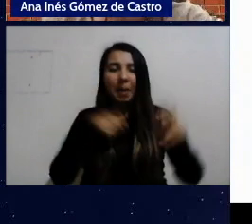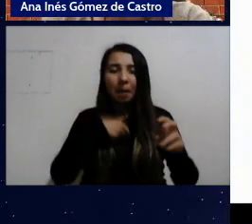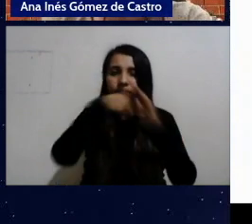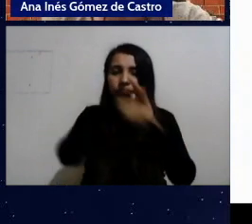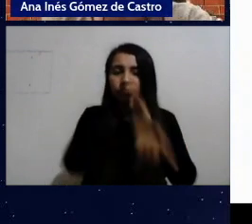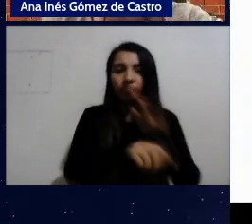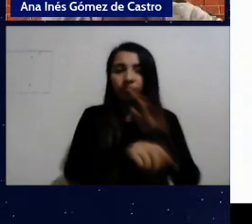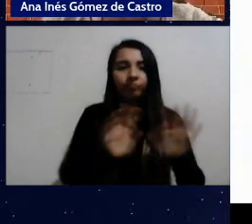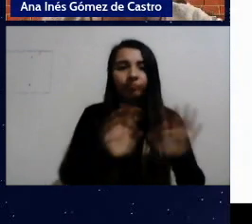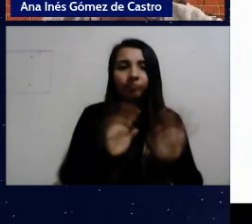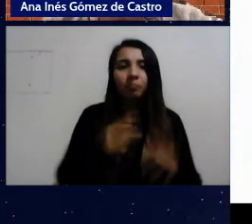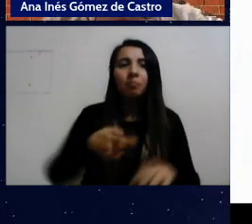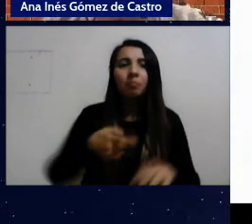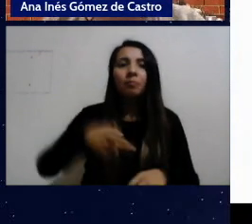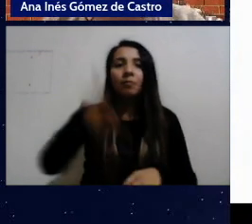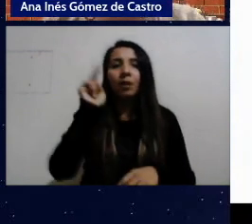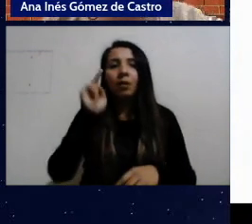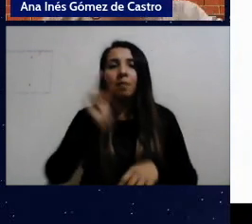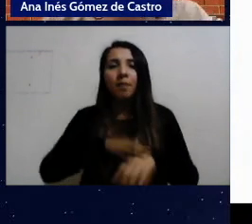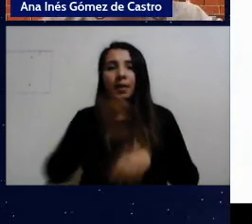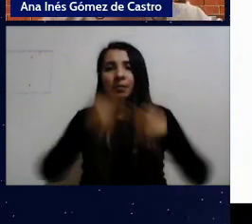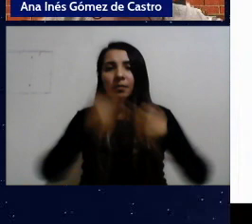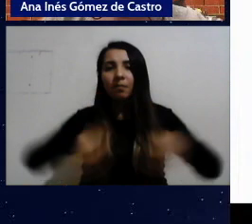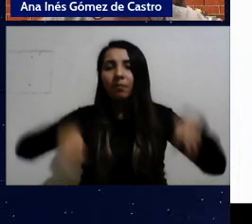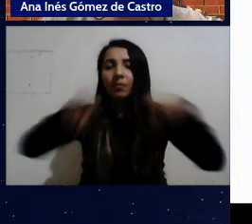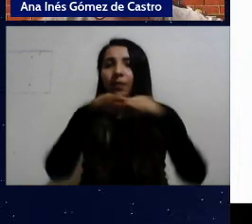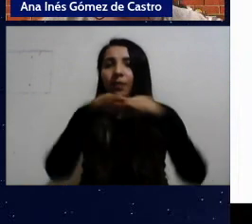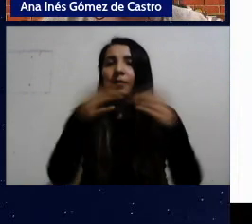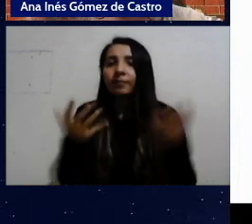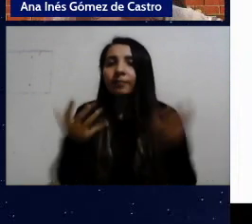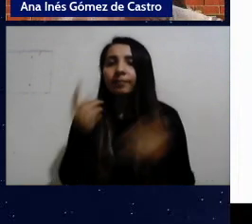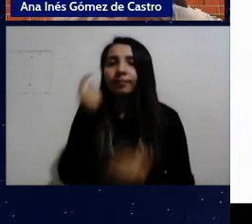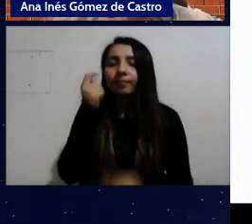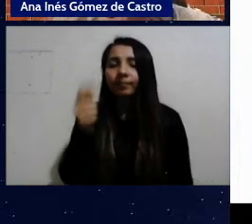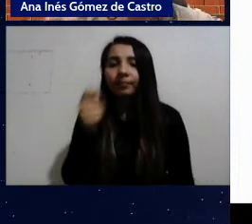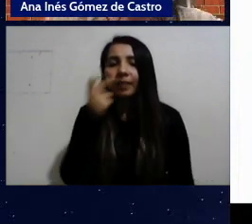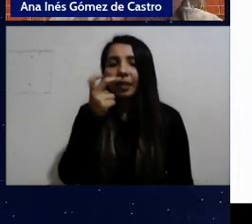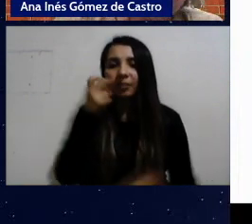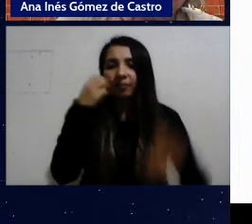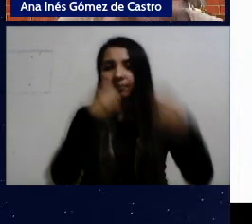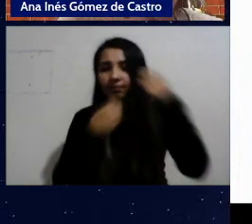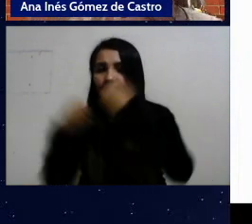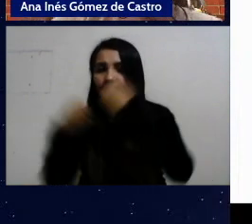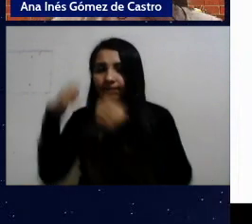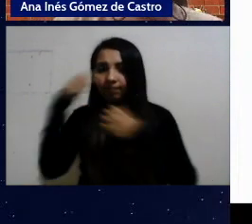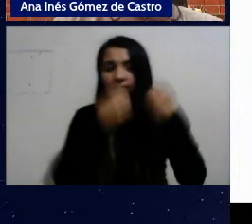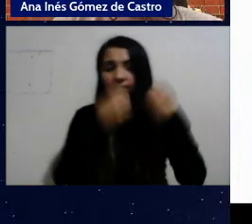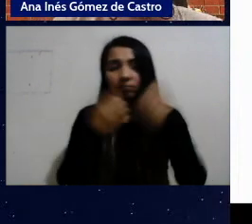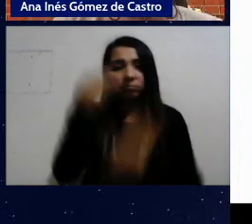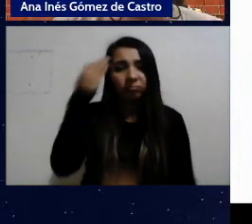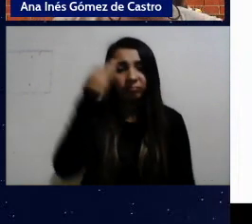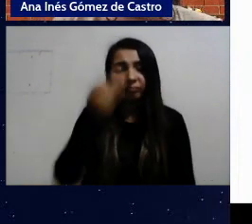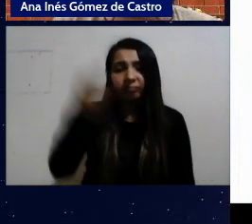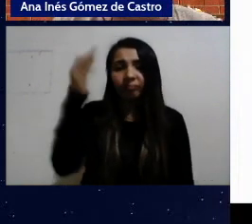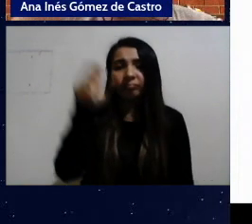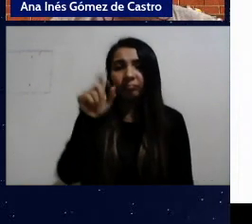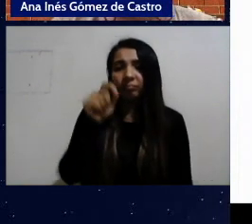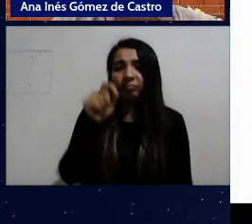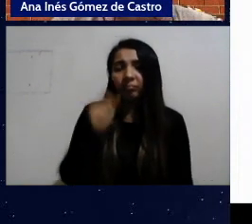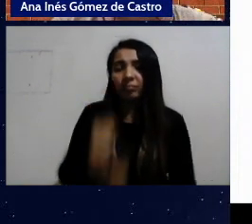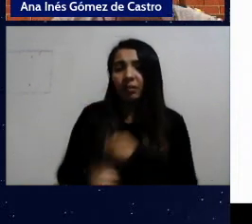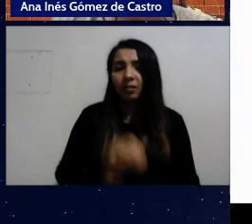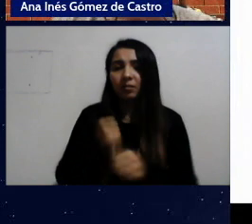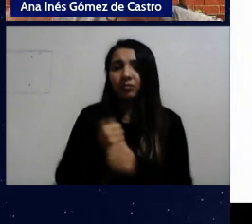no voy a entrar en él, pero básicamente lo fundamental es que toda esta serie de experimentos que han durado 20 años